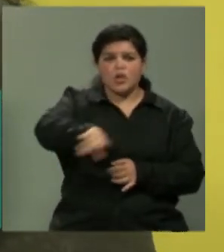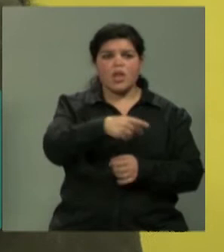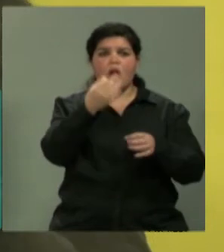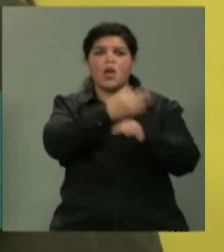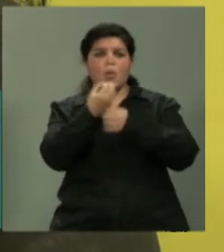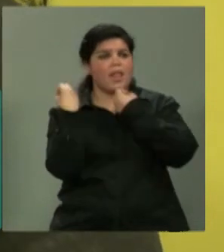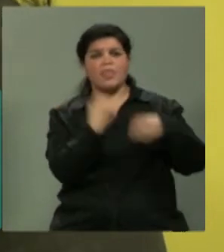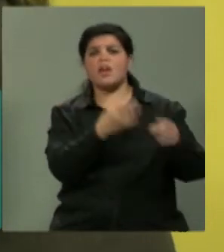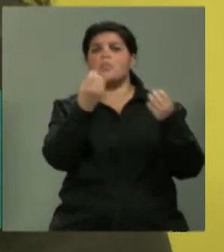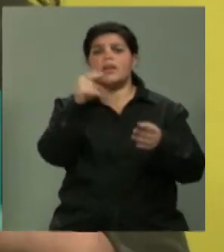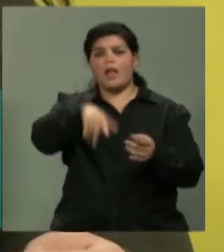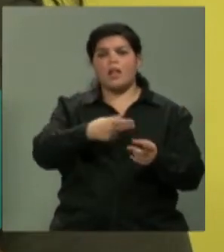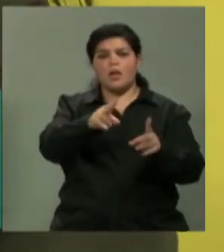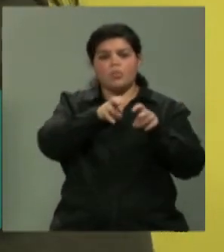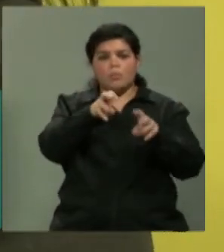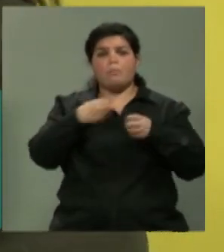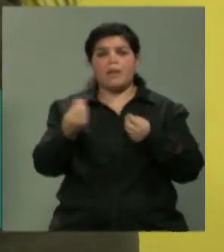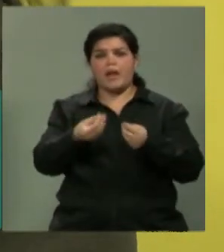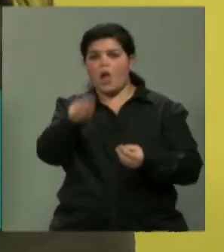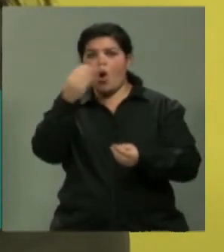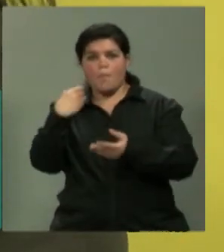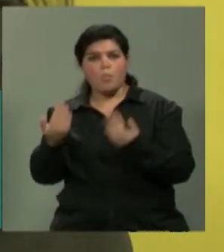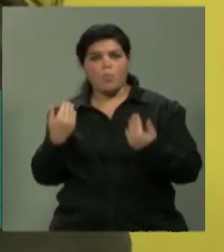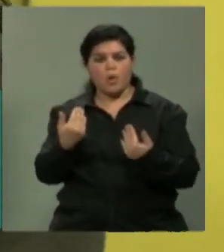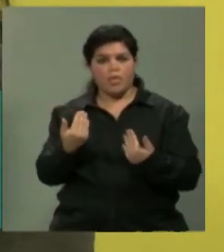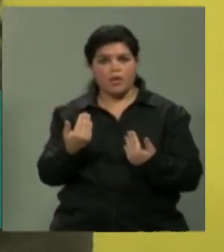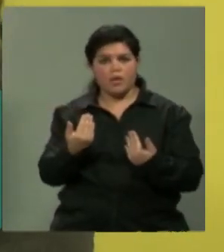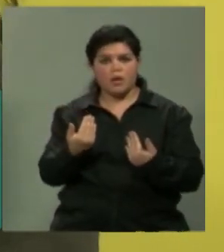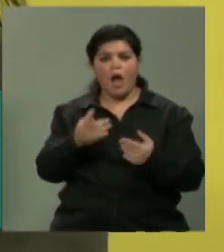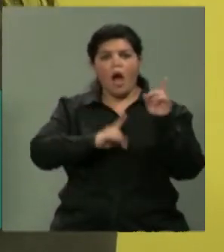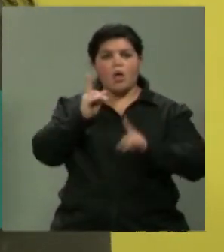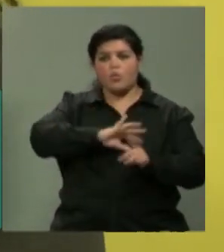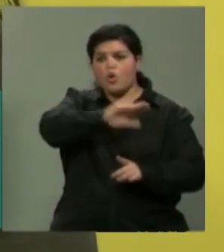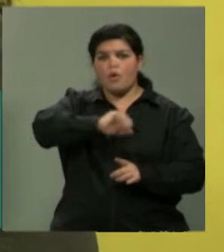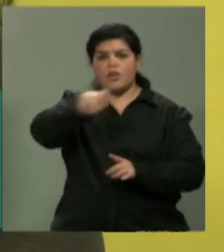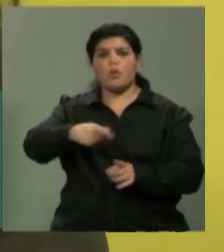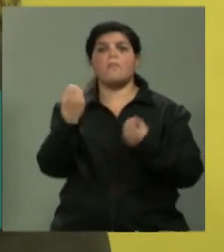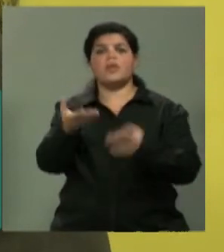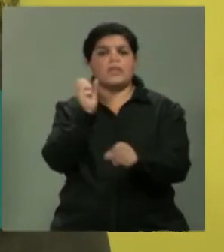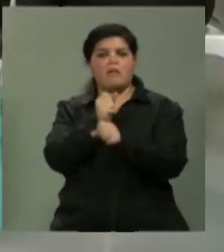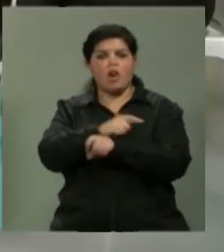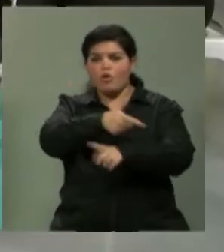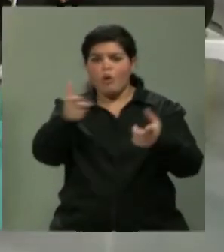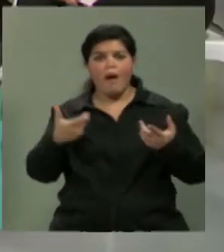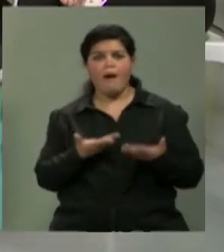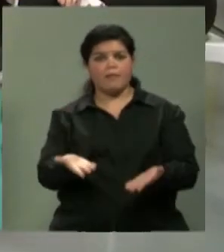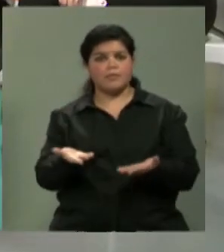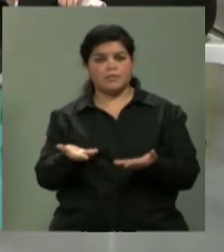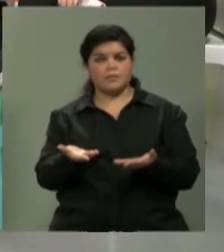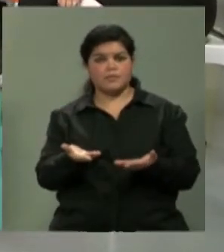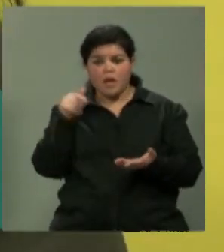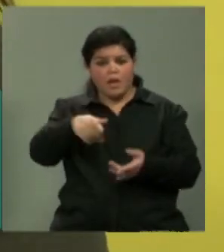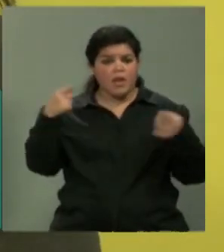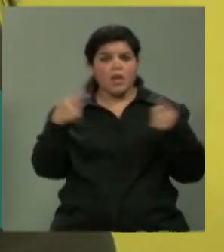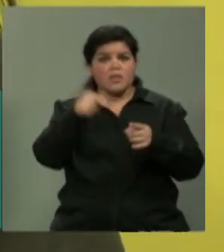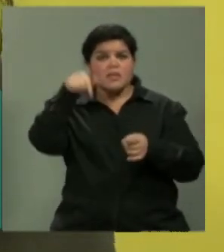aportar en su casa, para que puedan comer. Y muchos otros pibes terminan saliendo a robar porque no tienen dónde trabajar. Entonces, ahí estamos